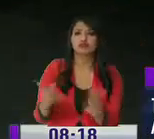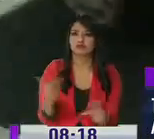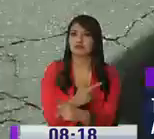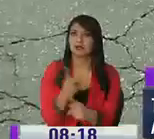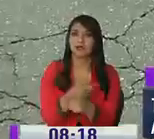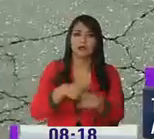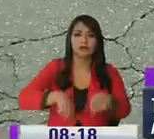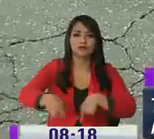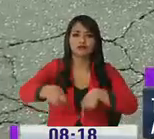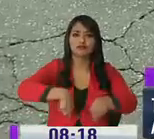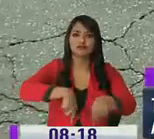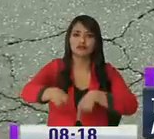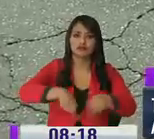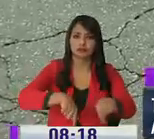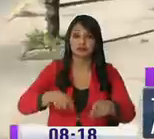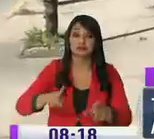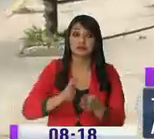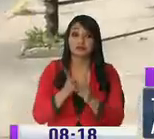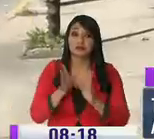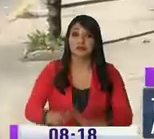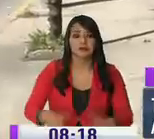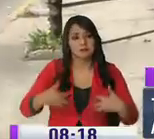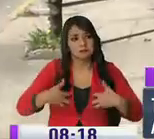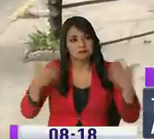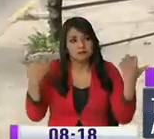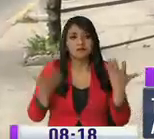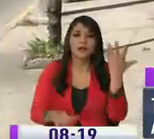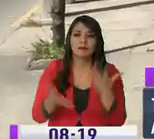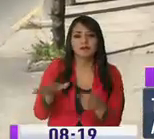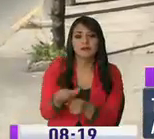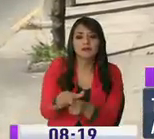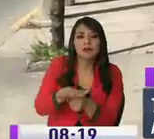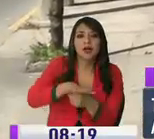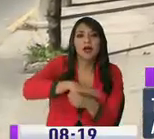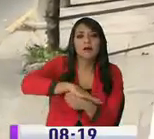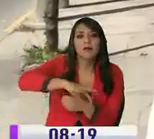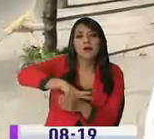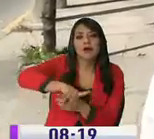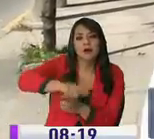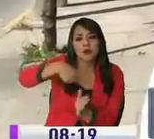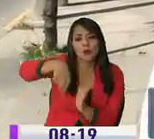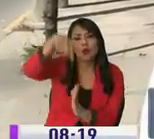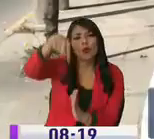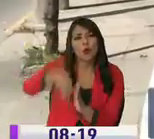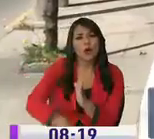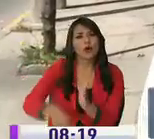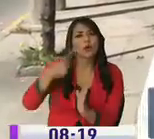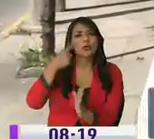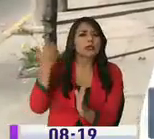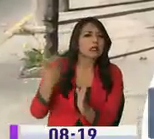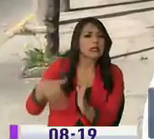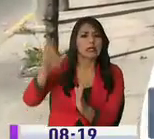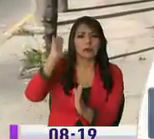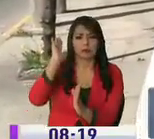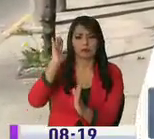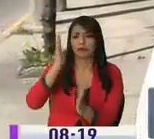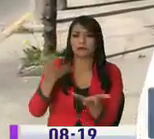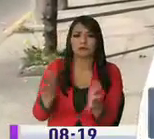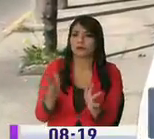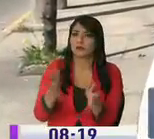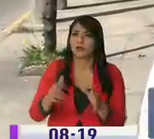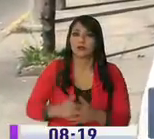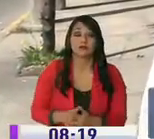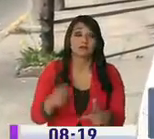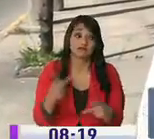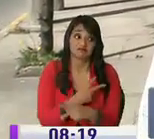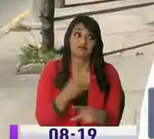de la vía y vecinos del sector. Imagino que se robaron la tapa porque ese hueco ya está bastante tiempo ya sin la tapa.